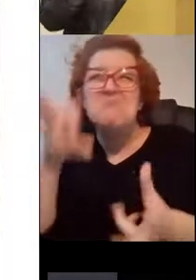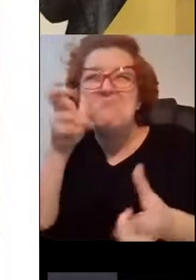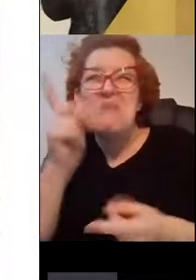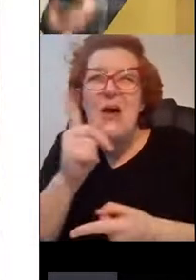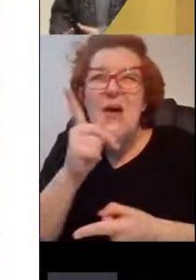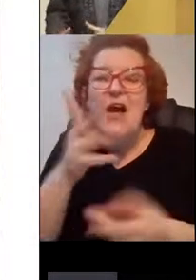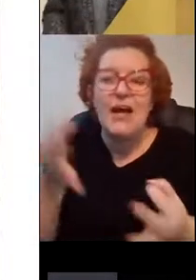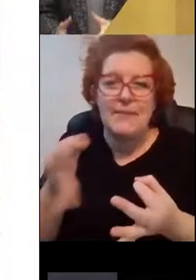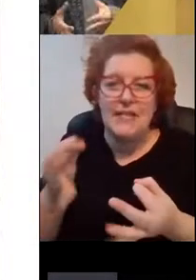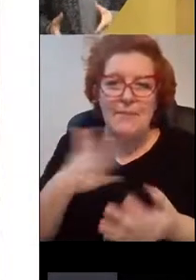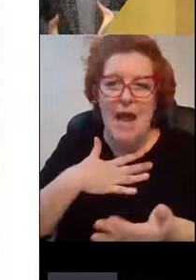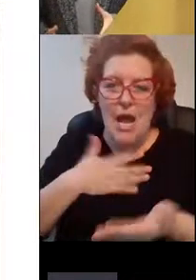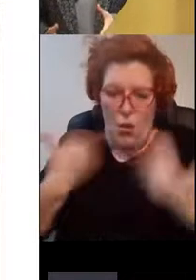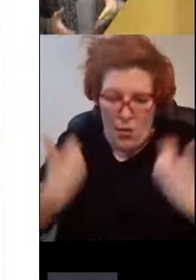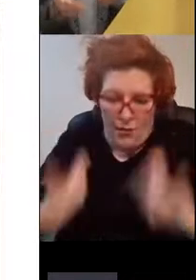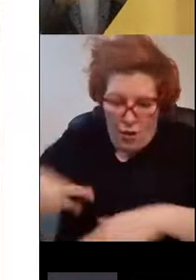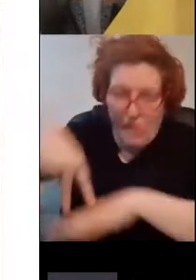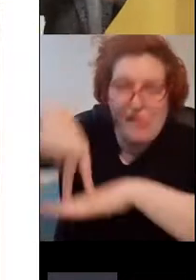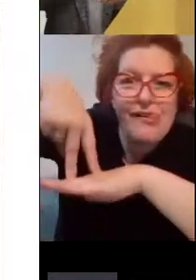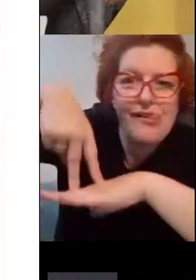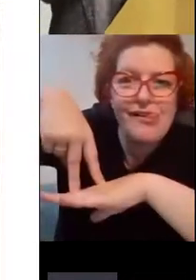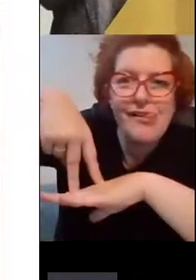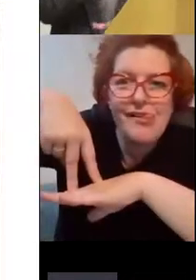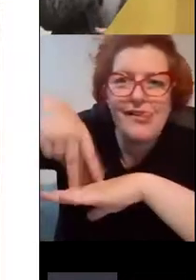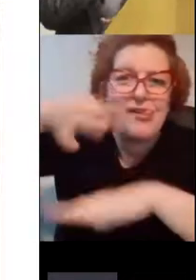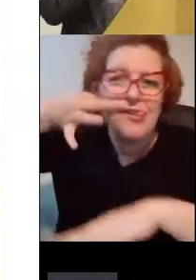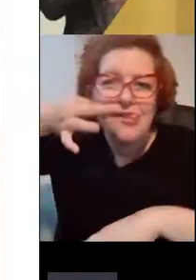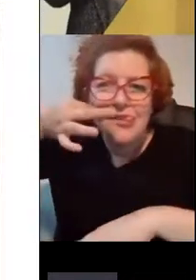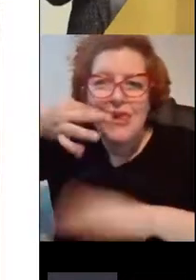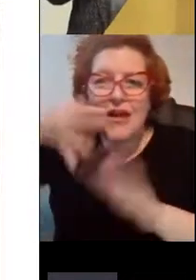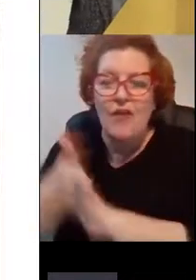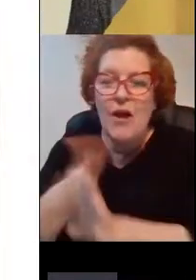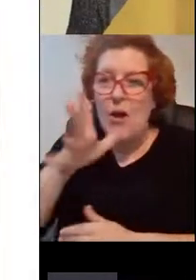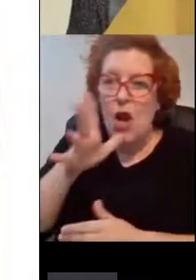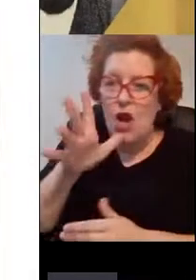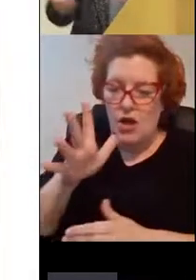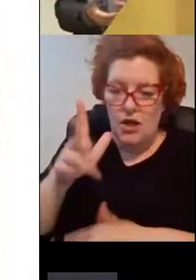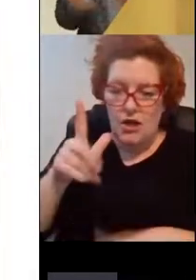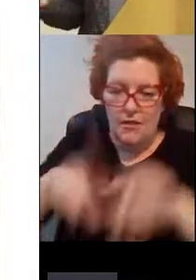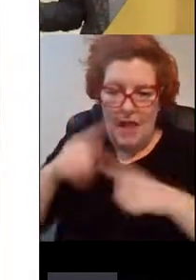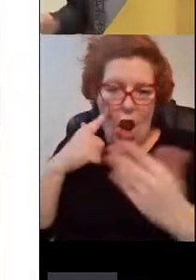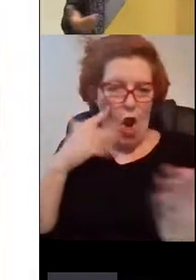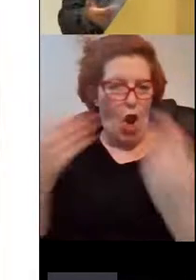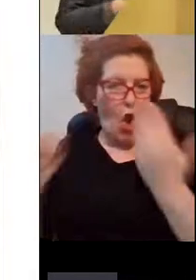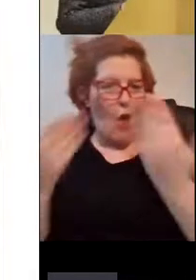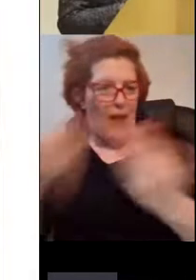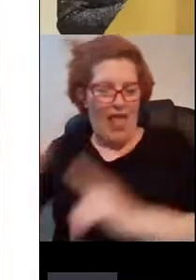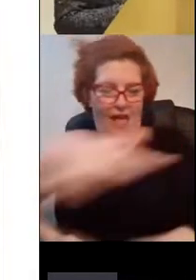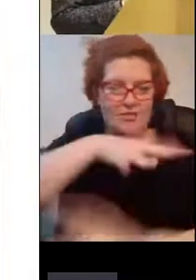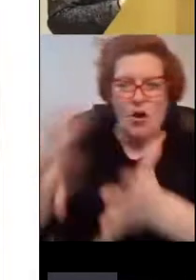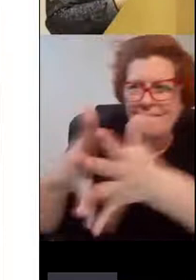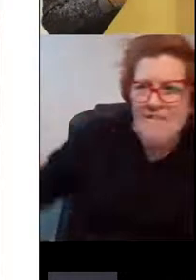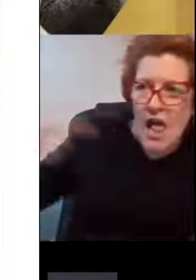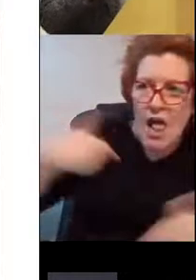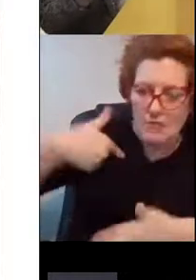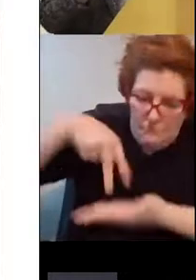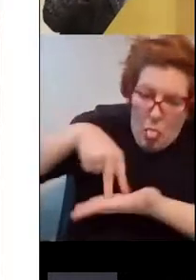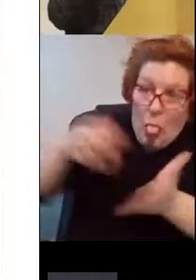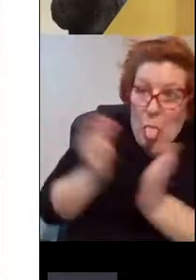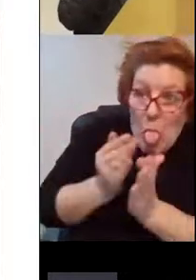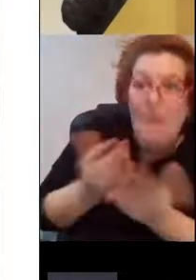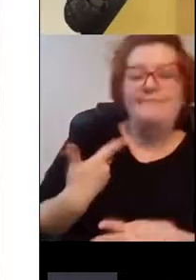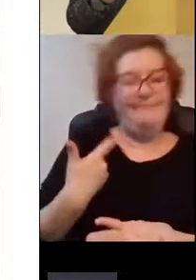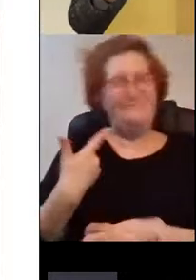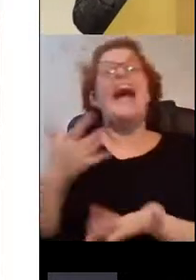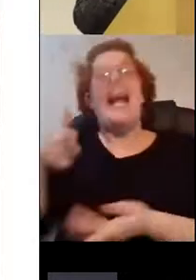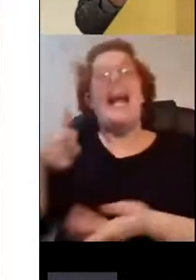cuerpo cuando tu cuerpo está en el territorio, que de repente eres pequeño con relación al entorno en el que te estás moviendo.